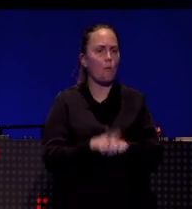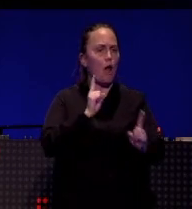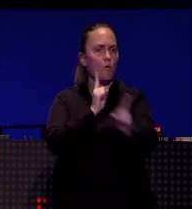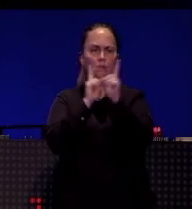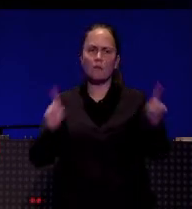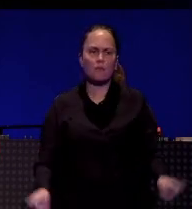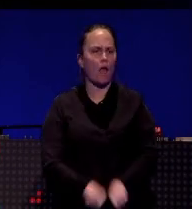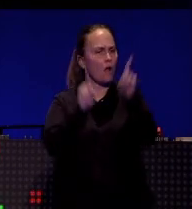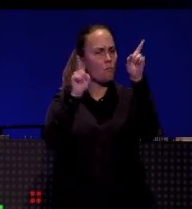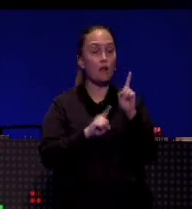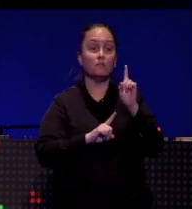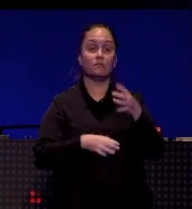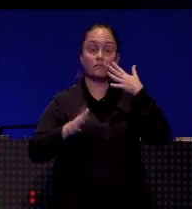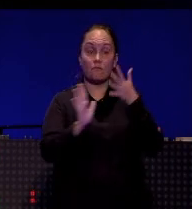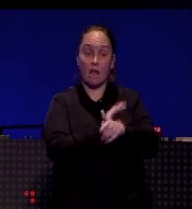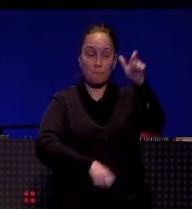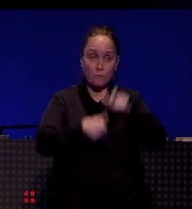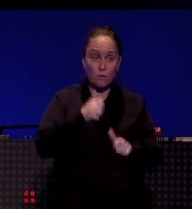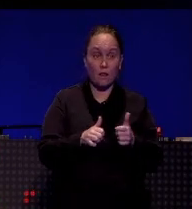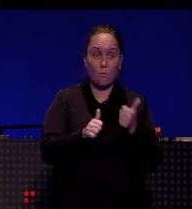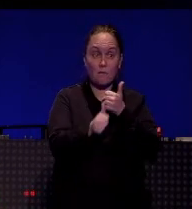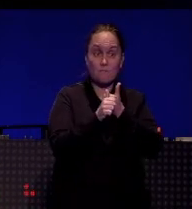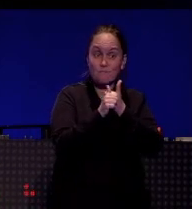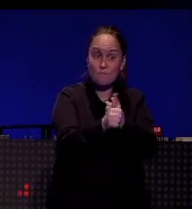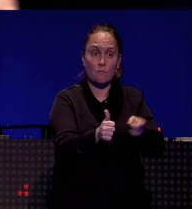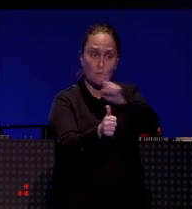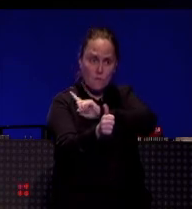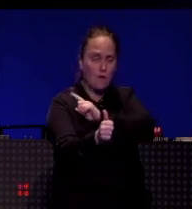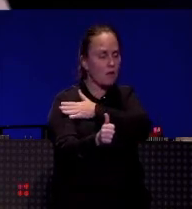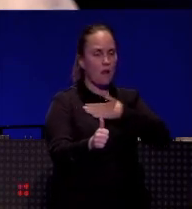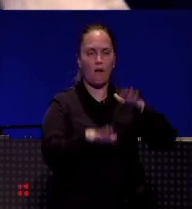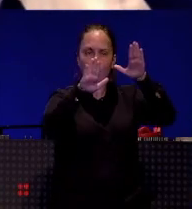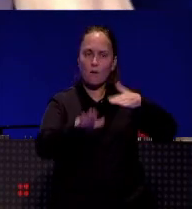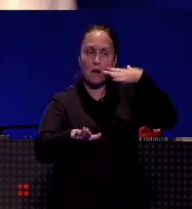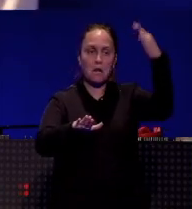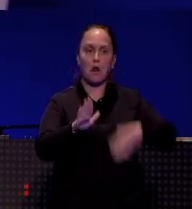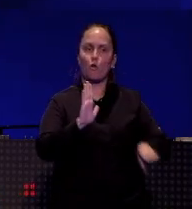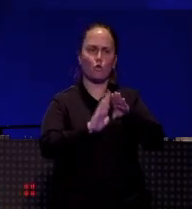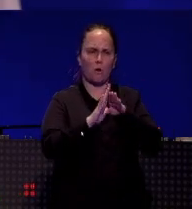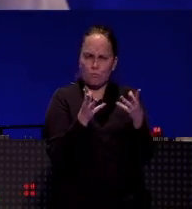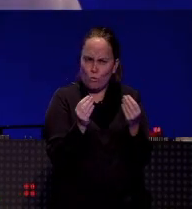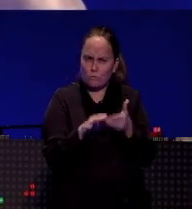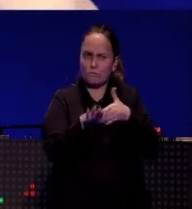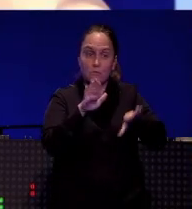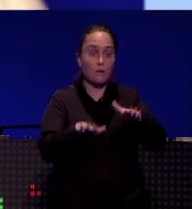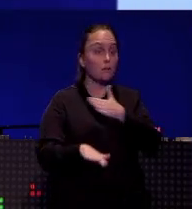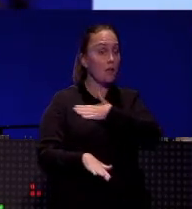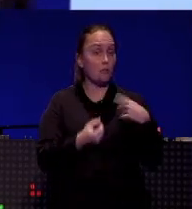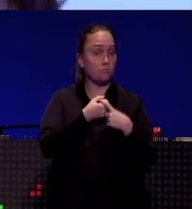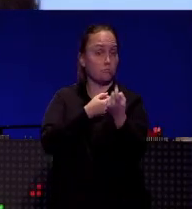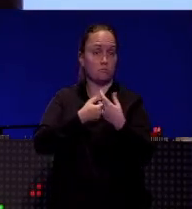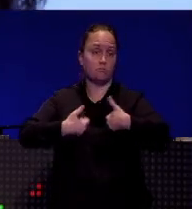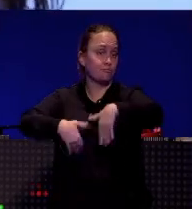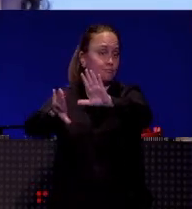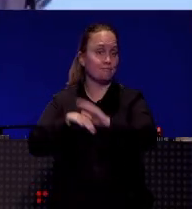que los seguidores fieles y reales que quieran seguir conmigo y que me entiendan que son muchísimos que sigan ahí y los que se quieran ir pues que se vayan